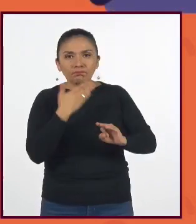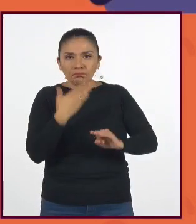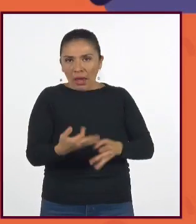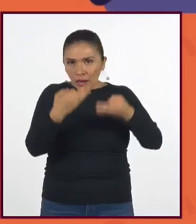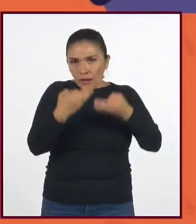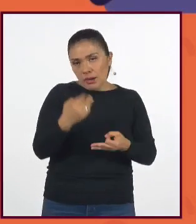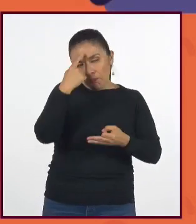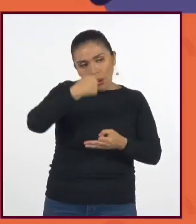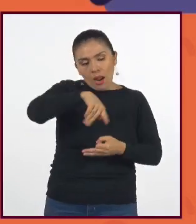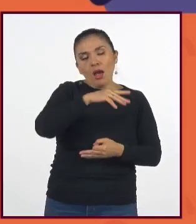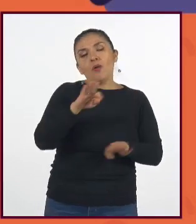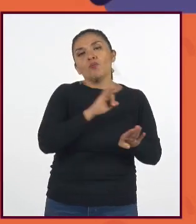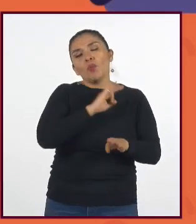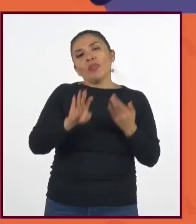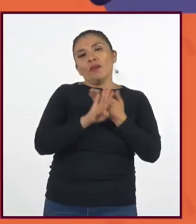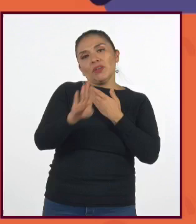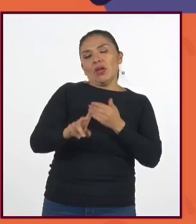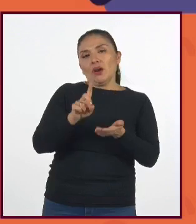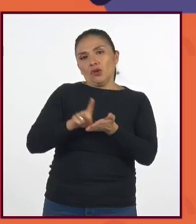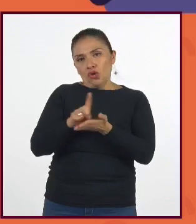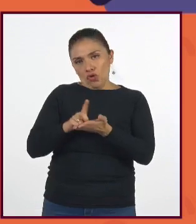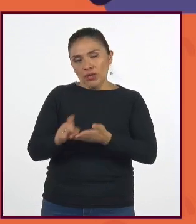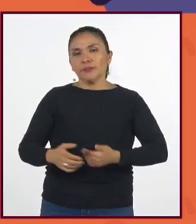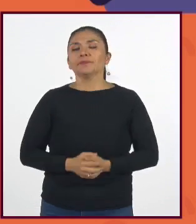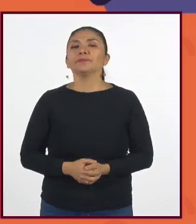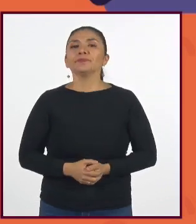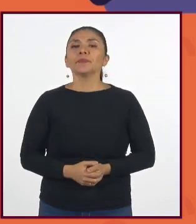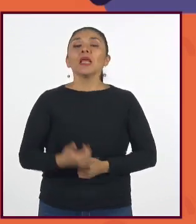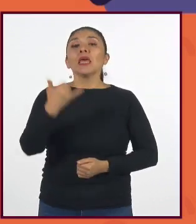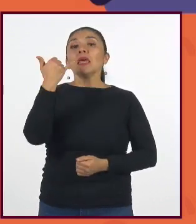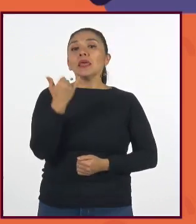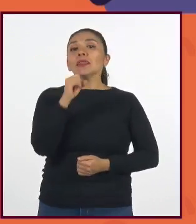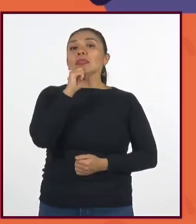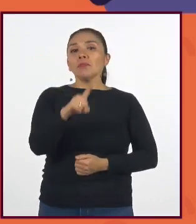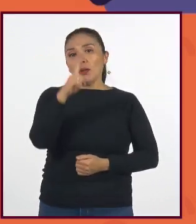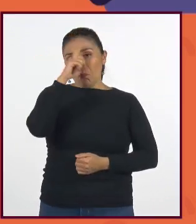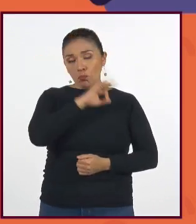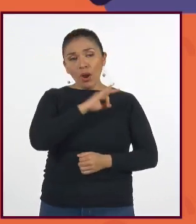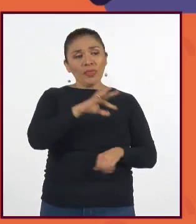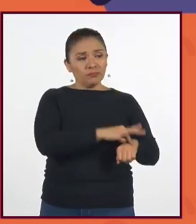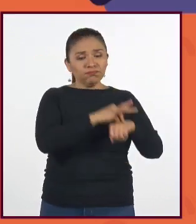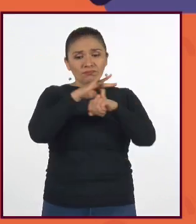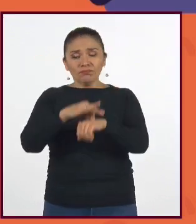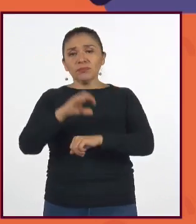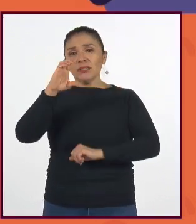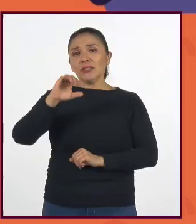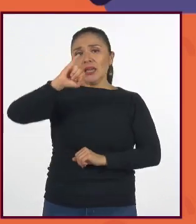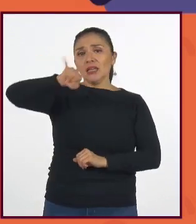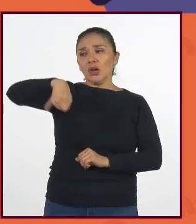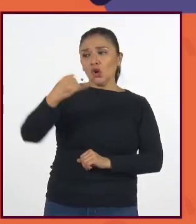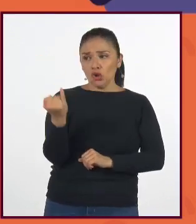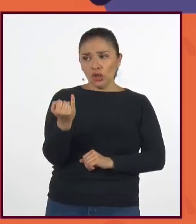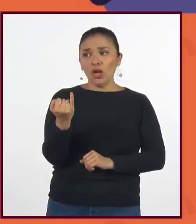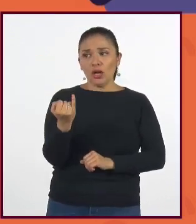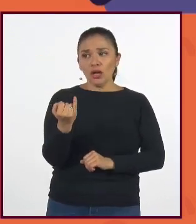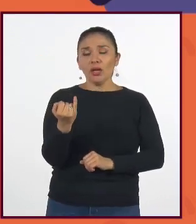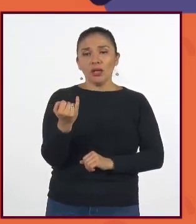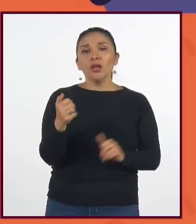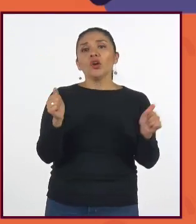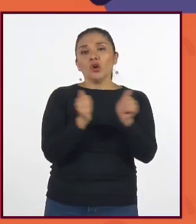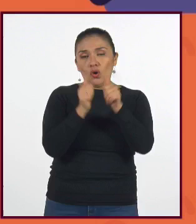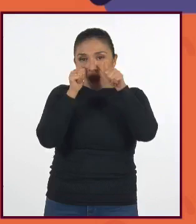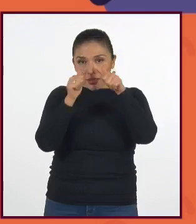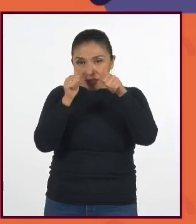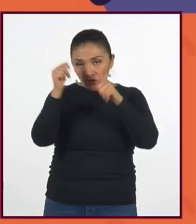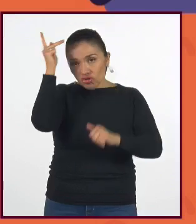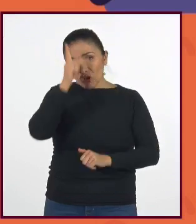de sustancias. Y está la canalización a centros de integración juvenil Contigo, y la atención psicológica en